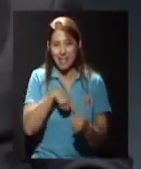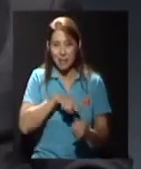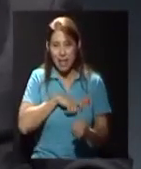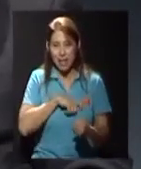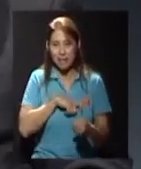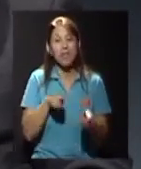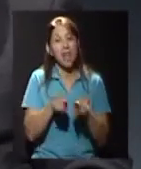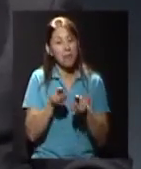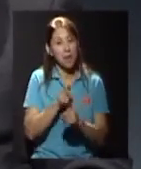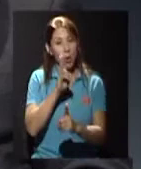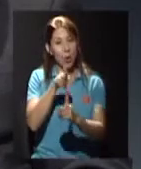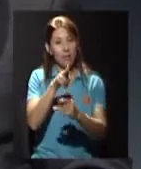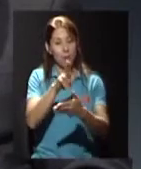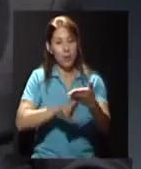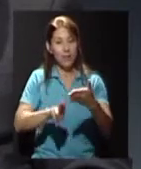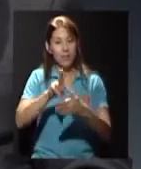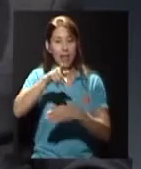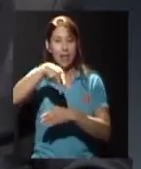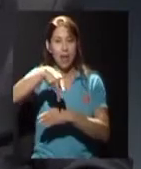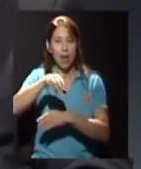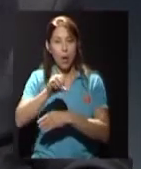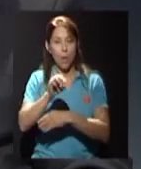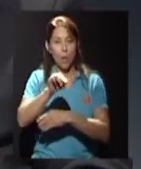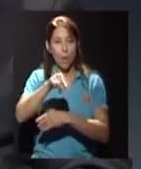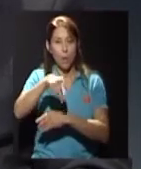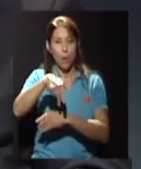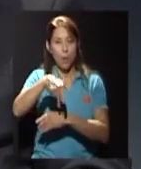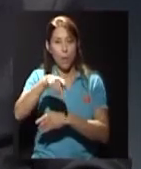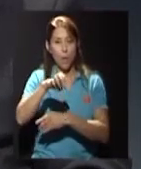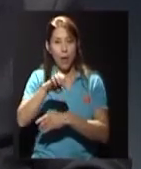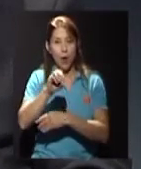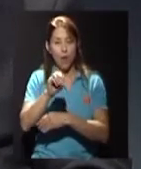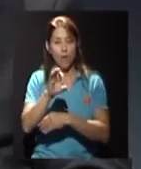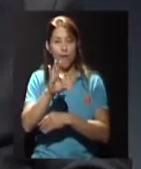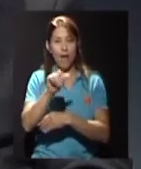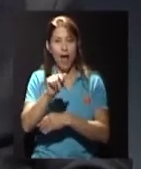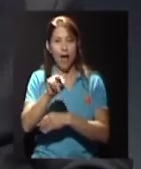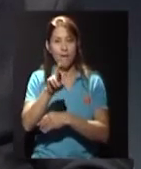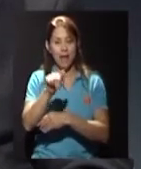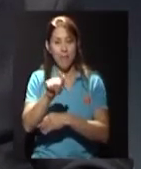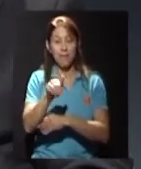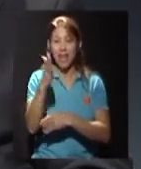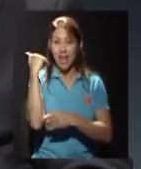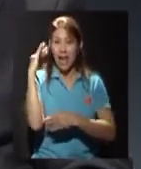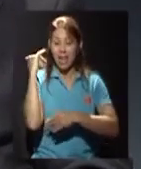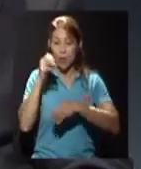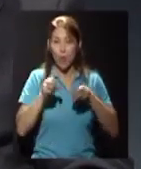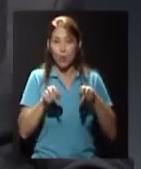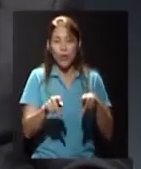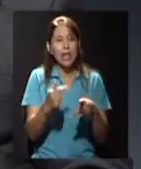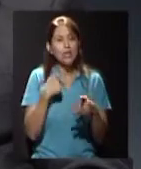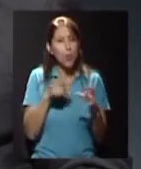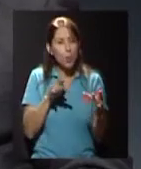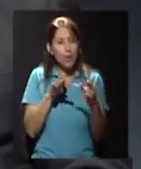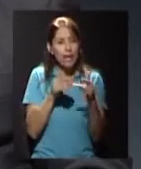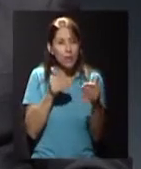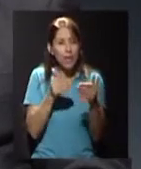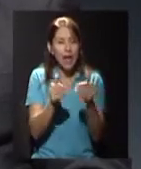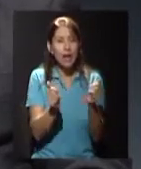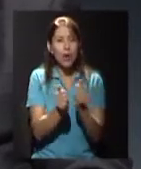misma universidad éste pompeu fabra en esa oportunidad tuve un contacto muy cercano con don vicente ortún